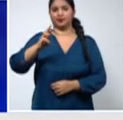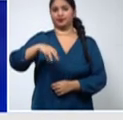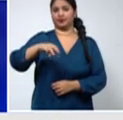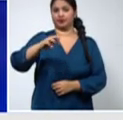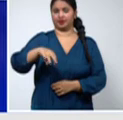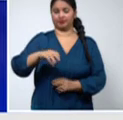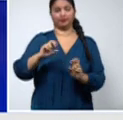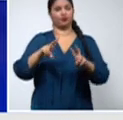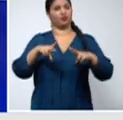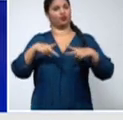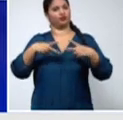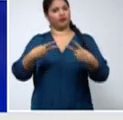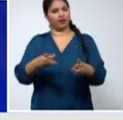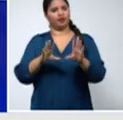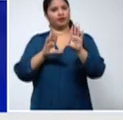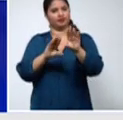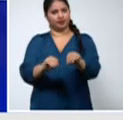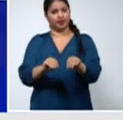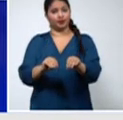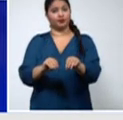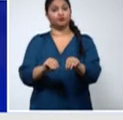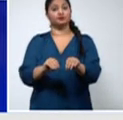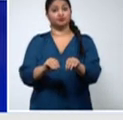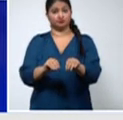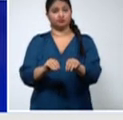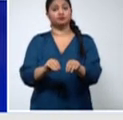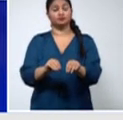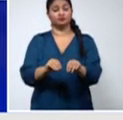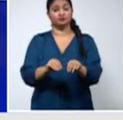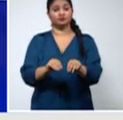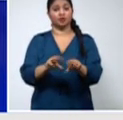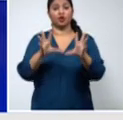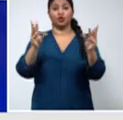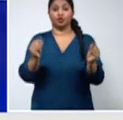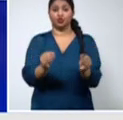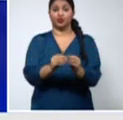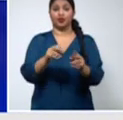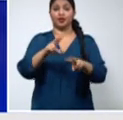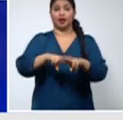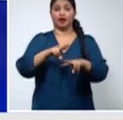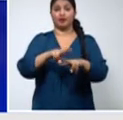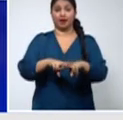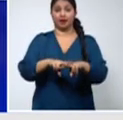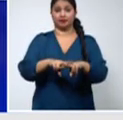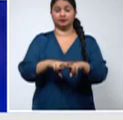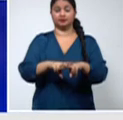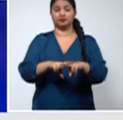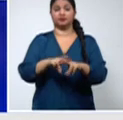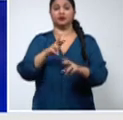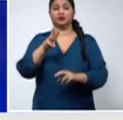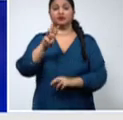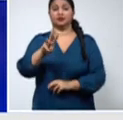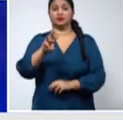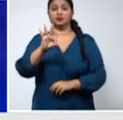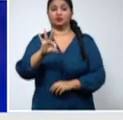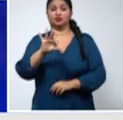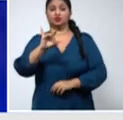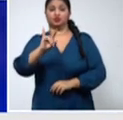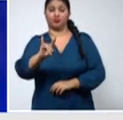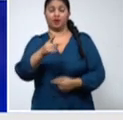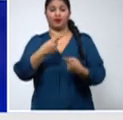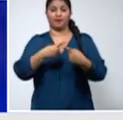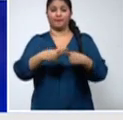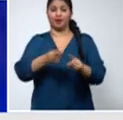Reitero, cifra de casos 389 inferior a la del día de ayer, pero todavía alta y